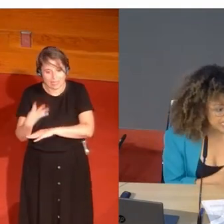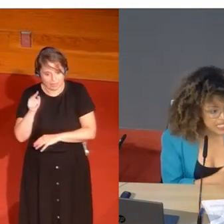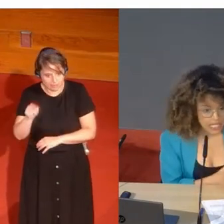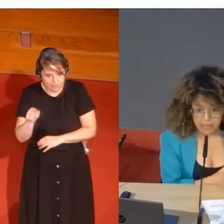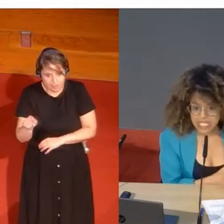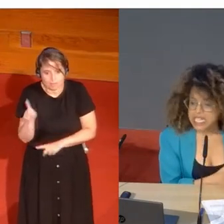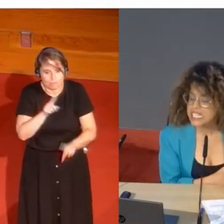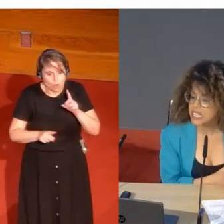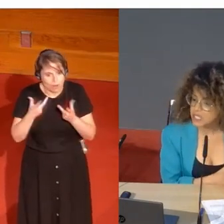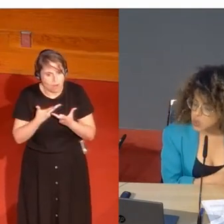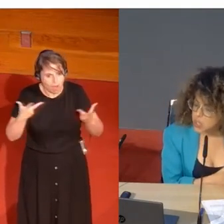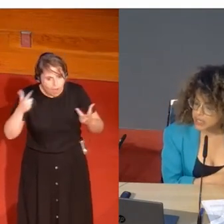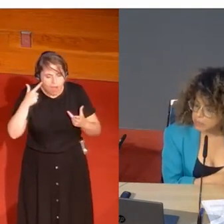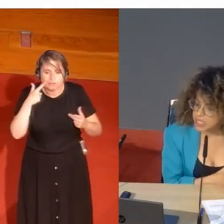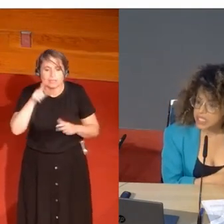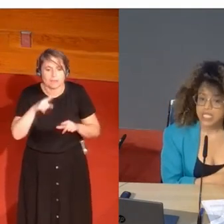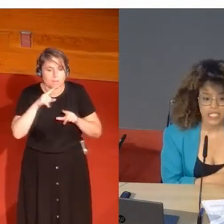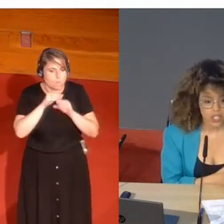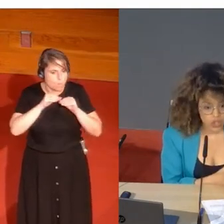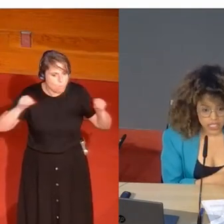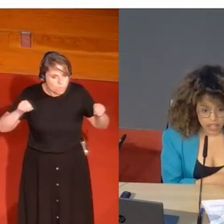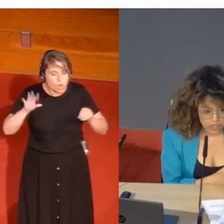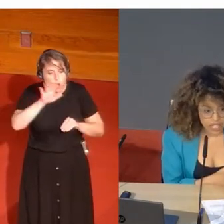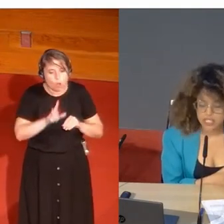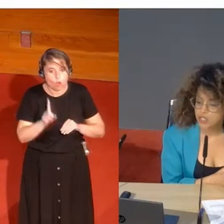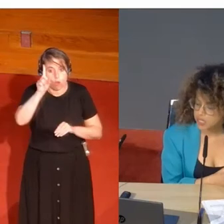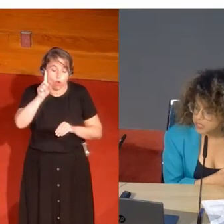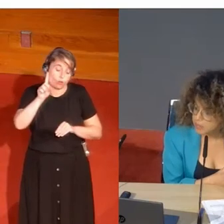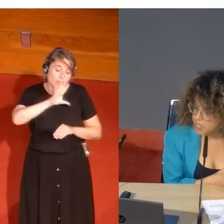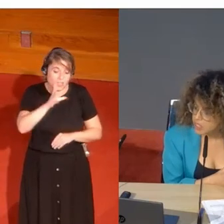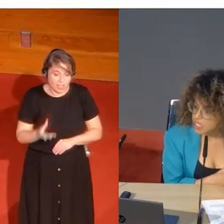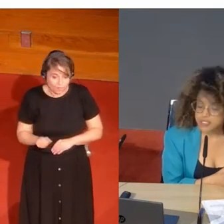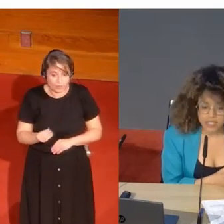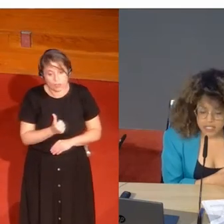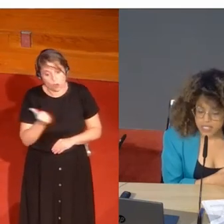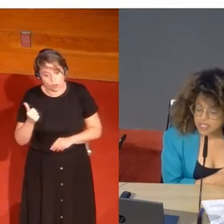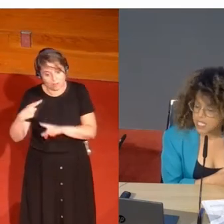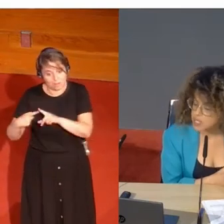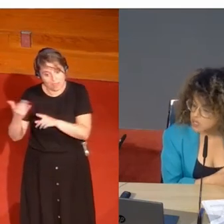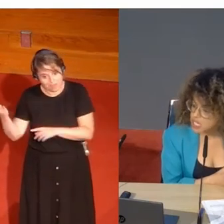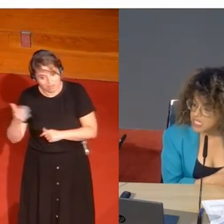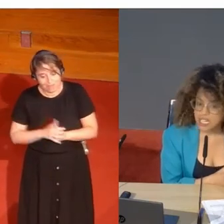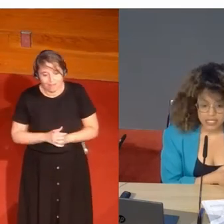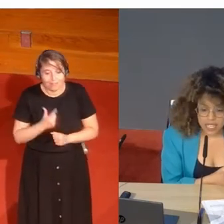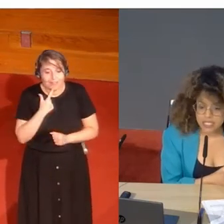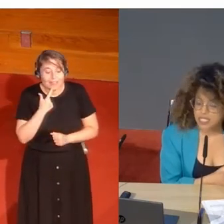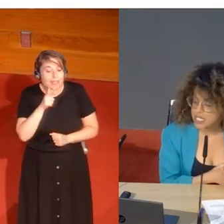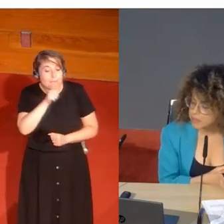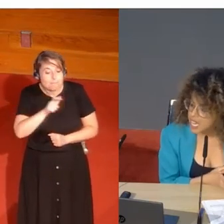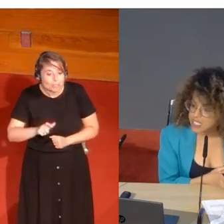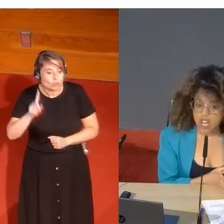uno de los grandes temas que se censura también en el norte de África y en Oriente medio te dicen que las personas